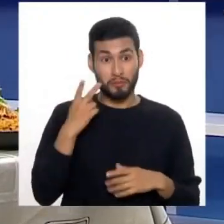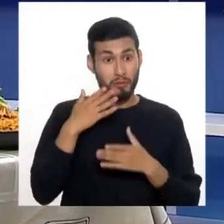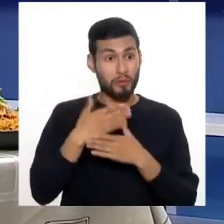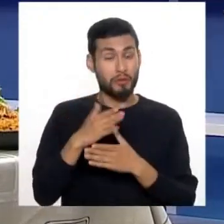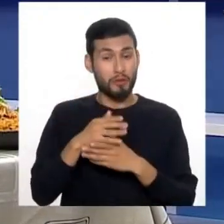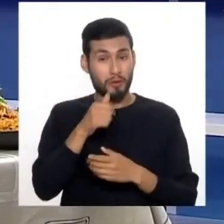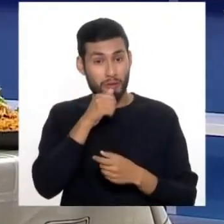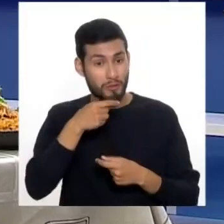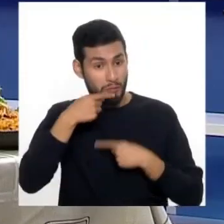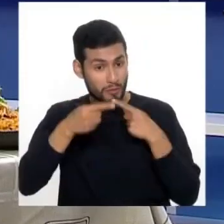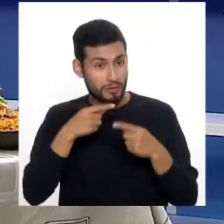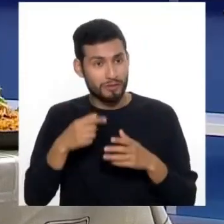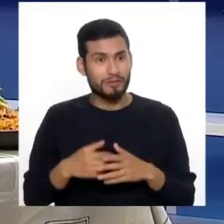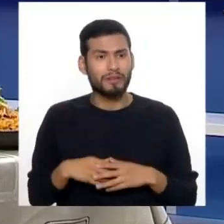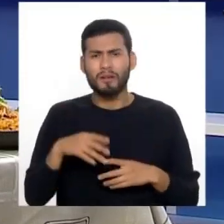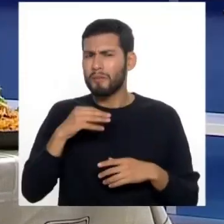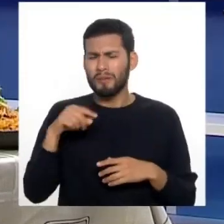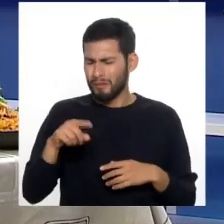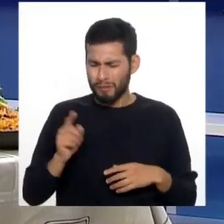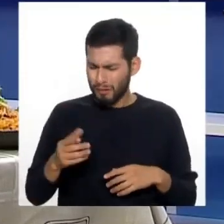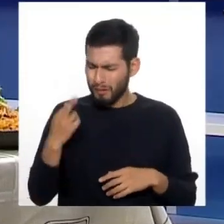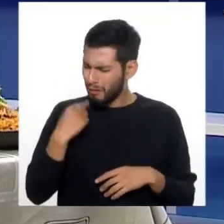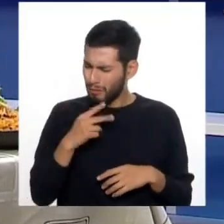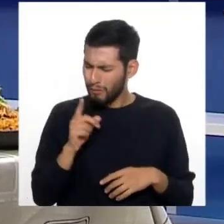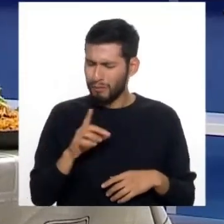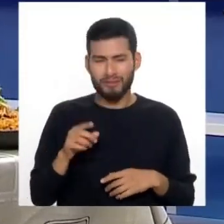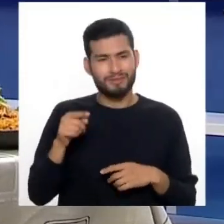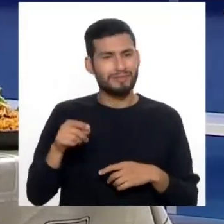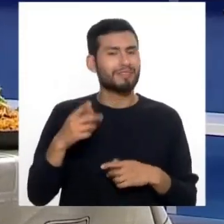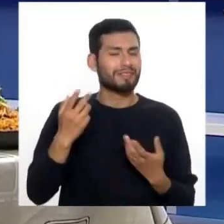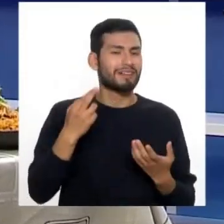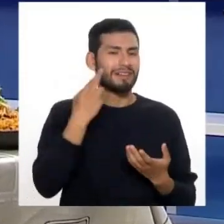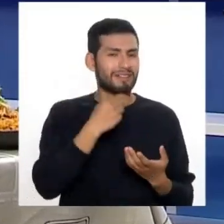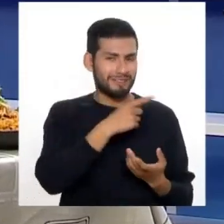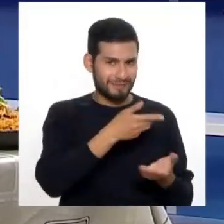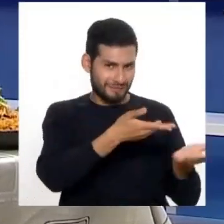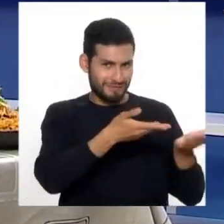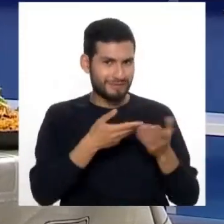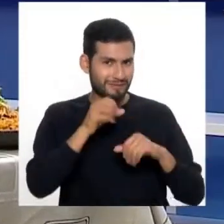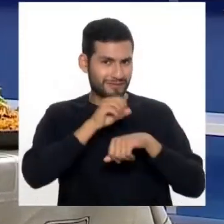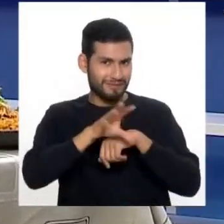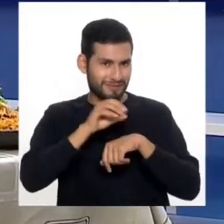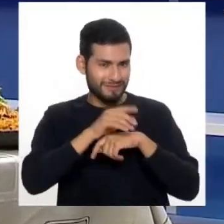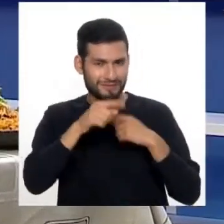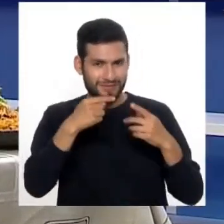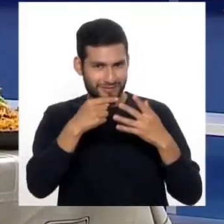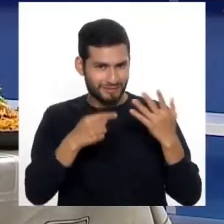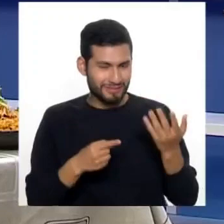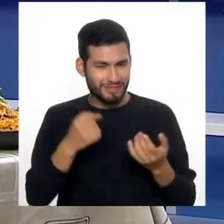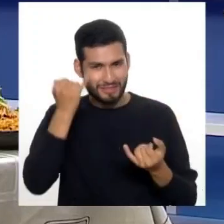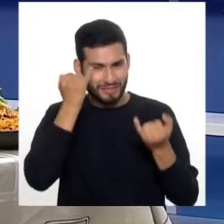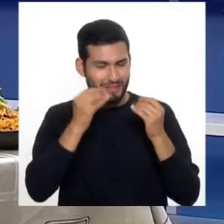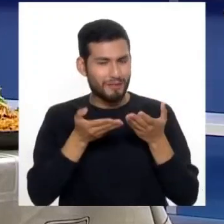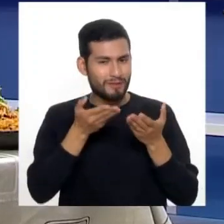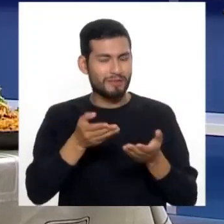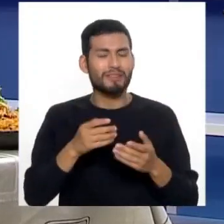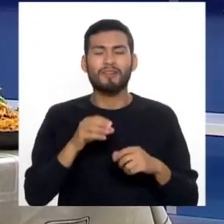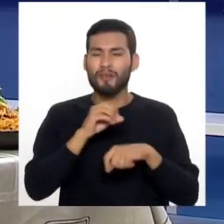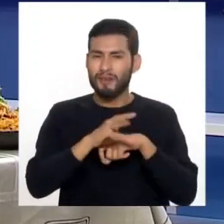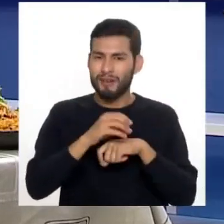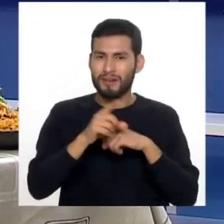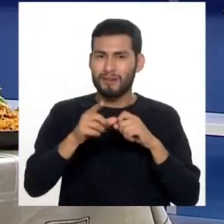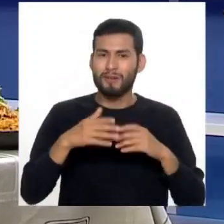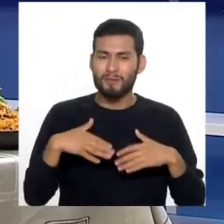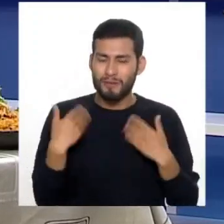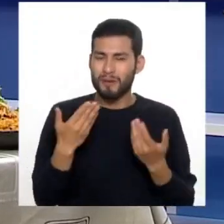los secretos, ¿no? Entonces uno dice, ¿por qué no me sale igual que en el restaurante? Pero acá José nos está dando todas las técnicas y esos consejitos